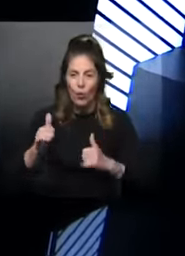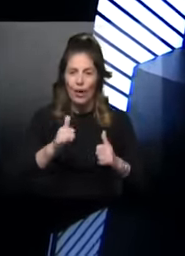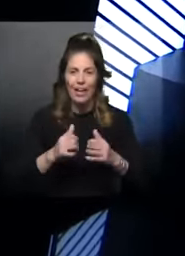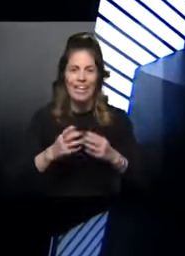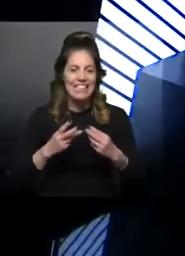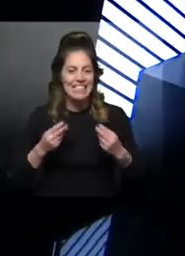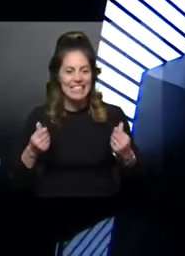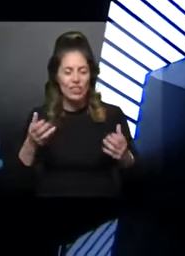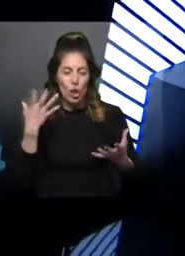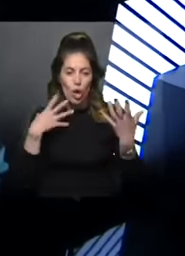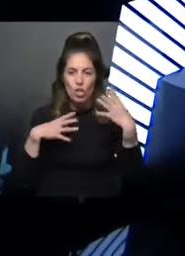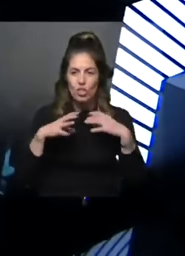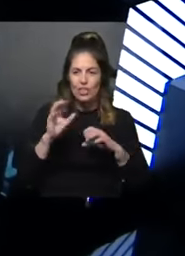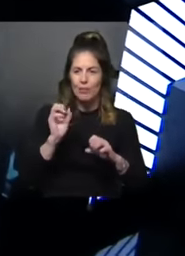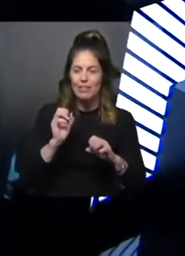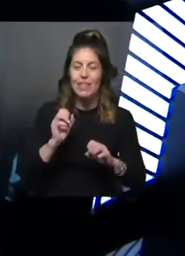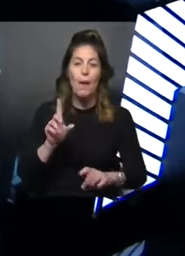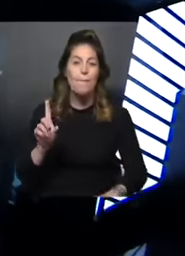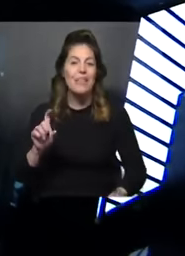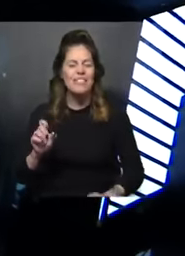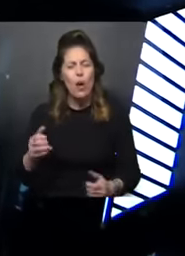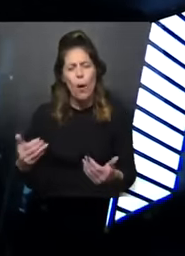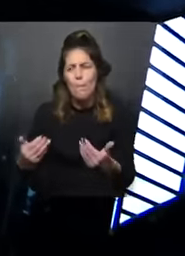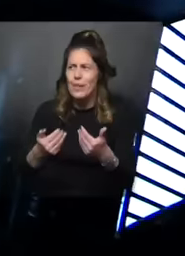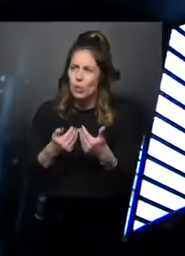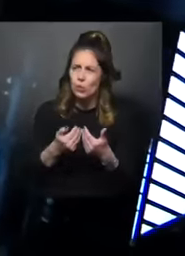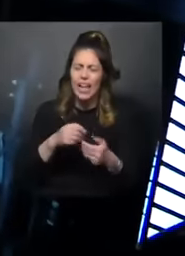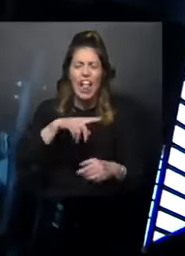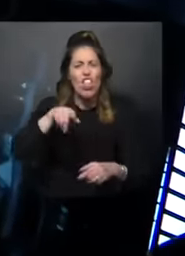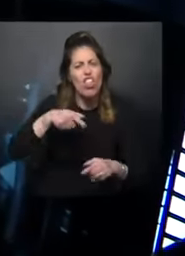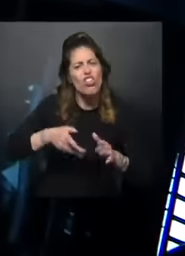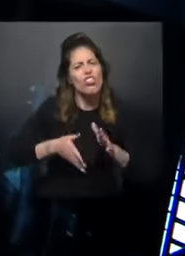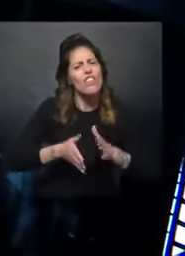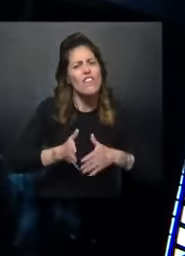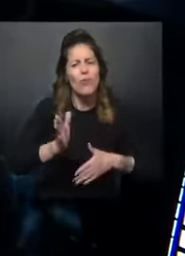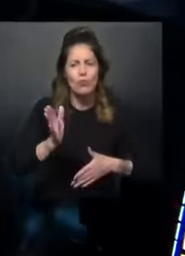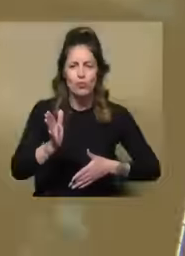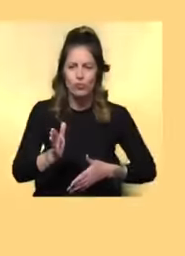los animales. Y mis aguas preguntan, ¿hasta dónde vamos?